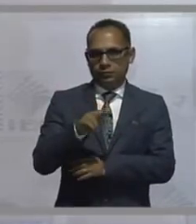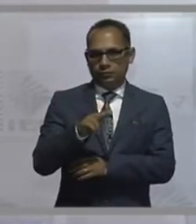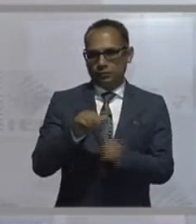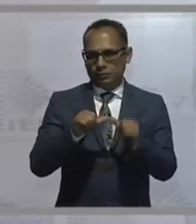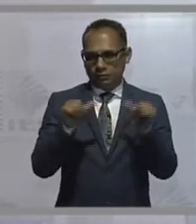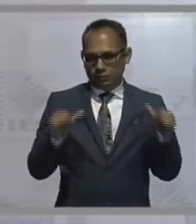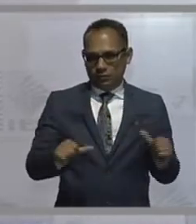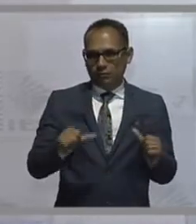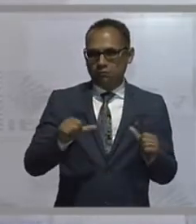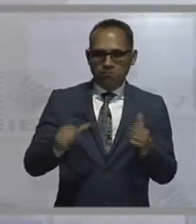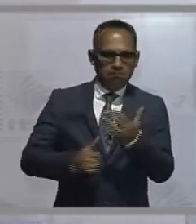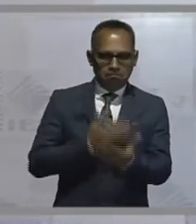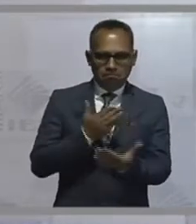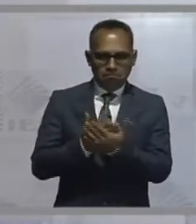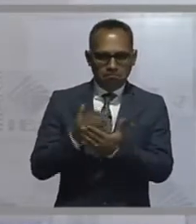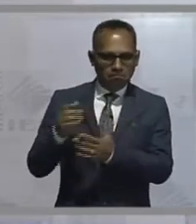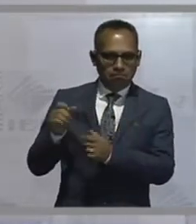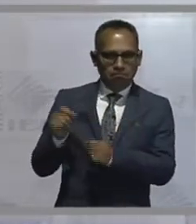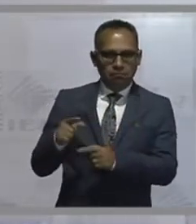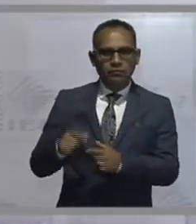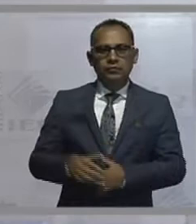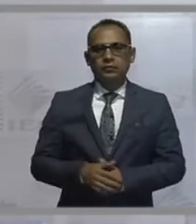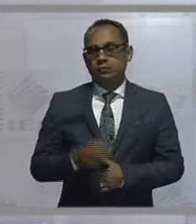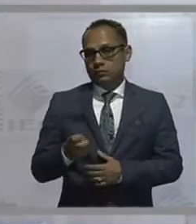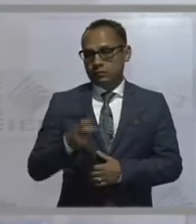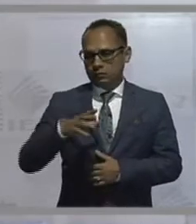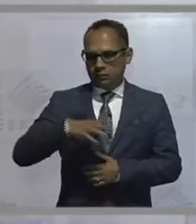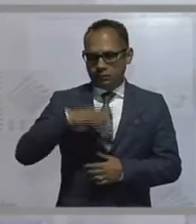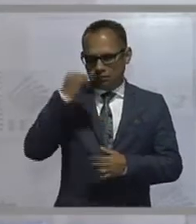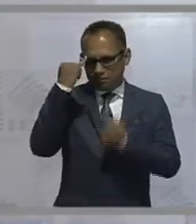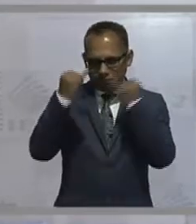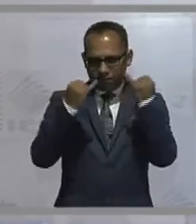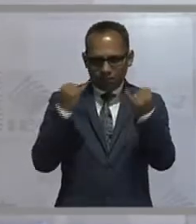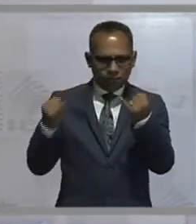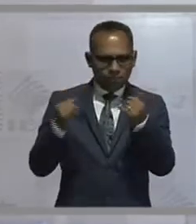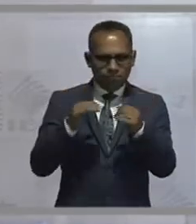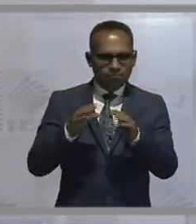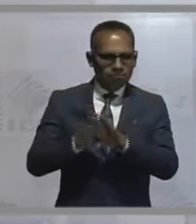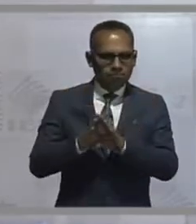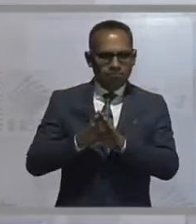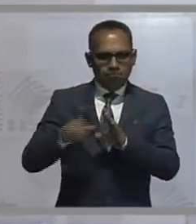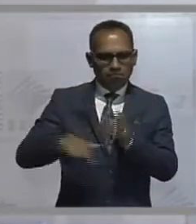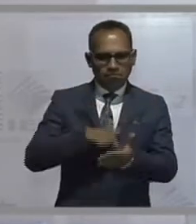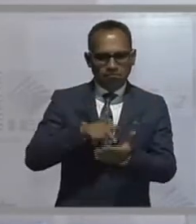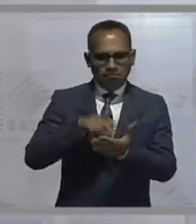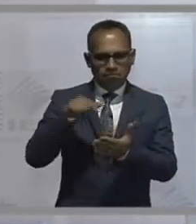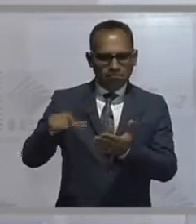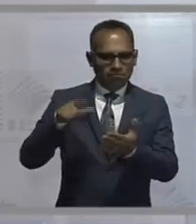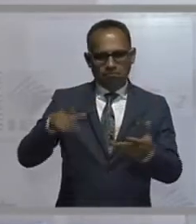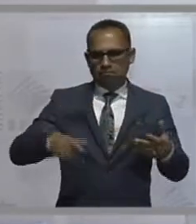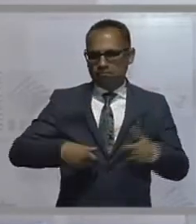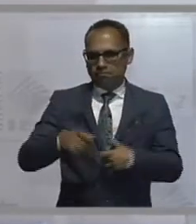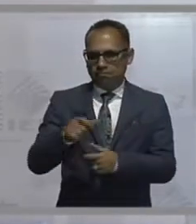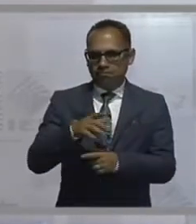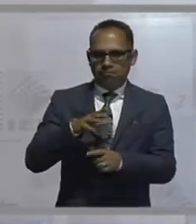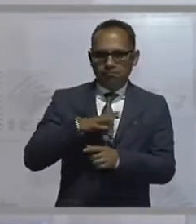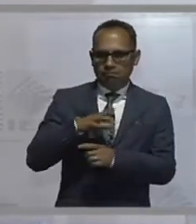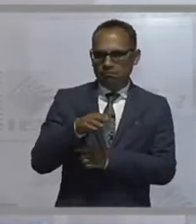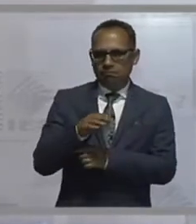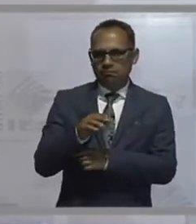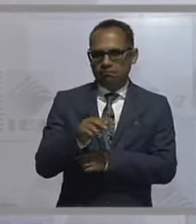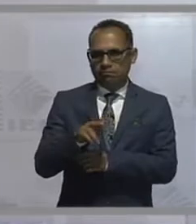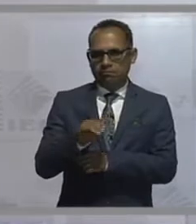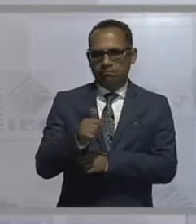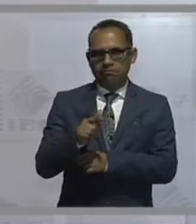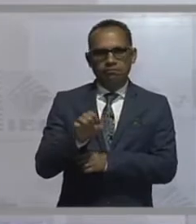para este evento democrático de contraste de ideas nos encontramos en el teatro manuel ángel núñez soto por lo que agradecemos a las